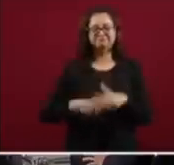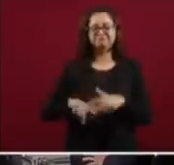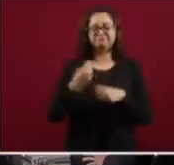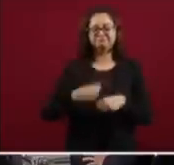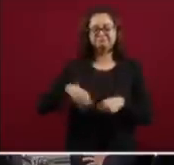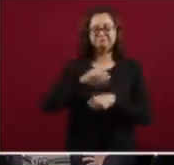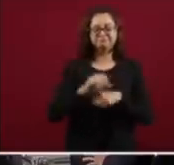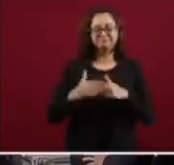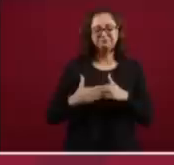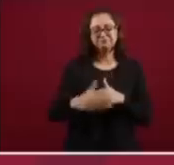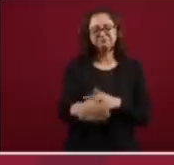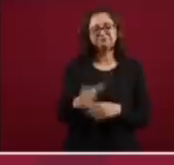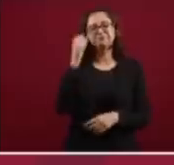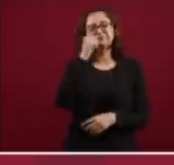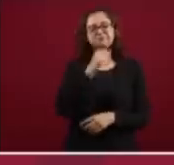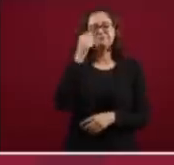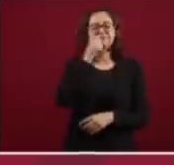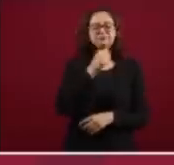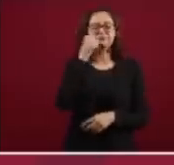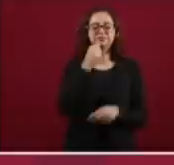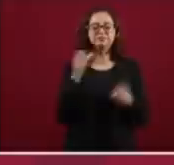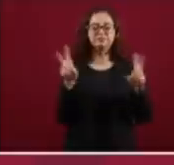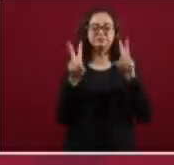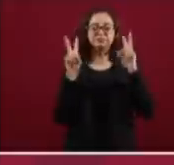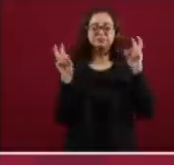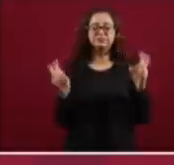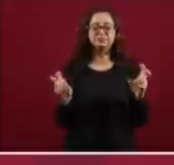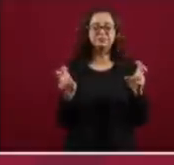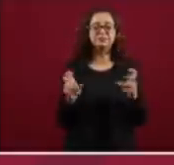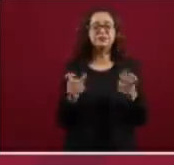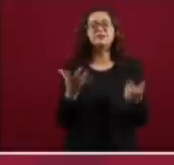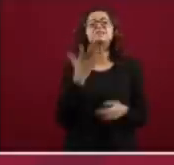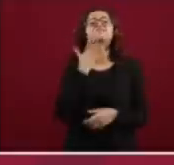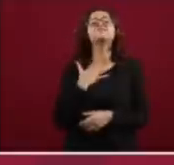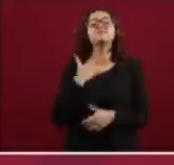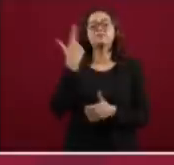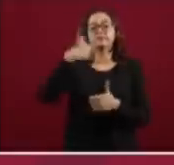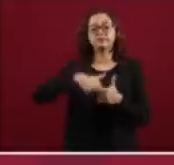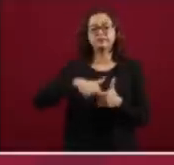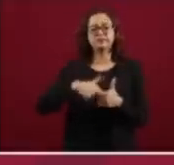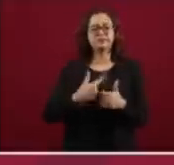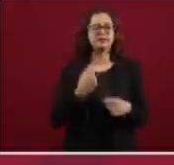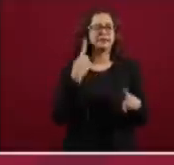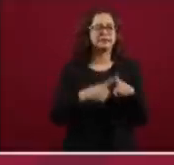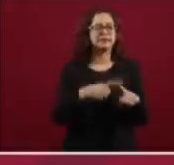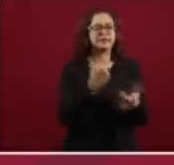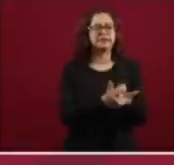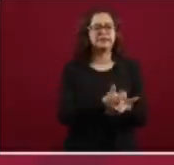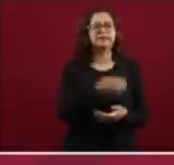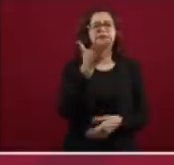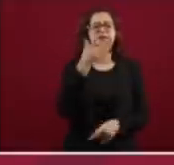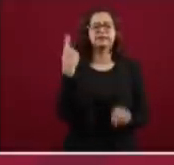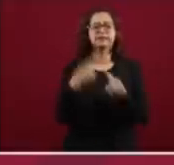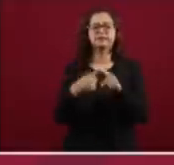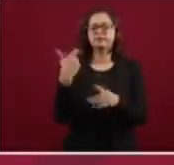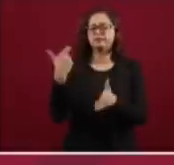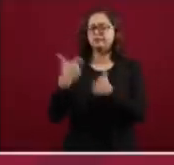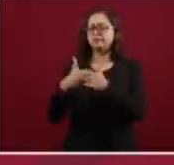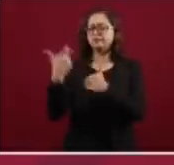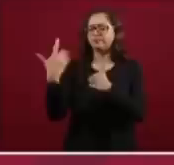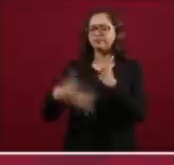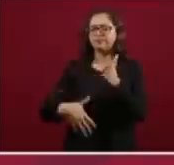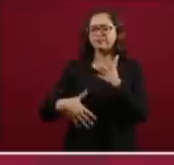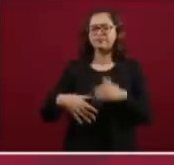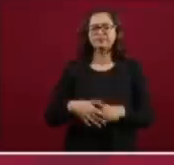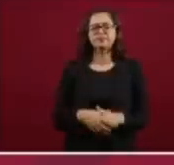como siempre sobre el quién es quién en los precios de los